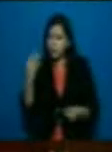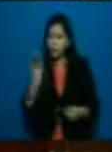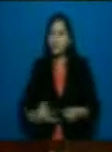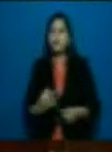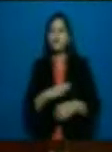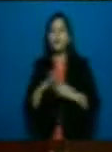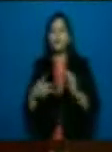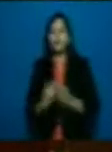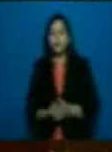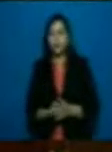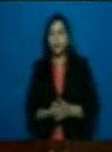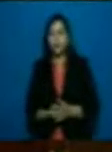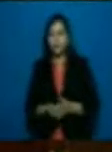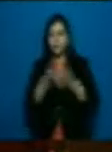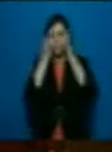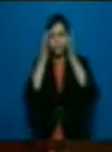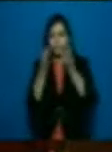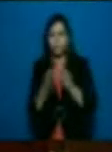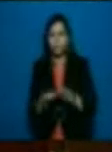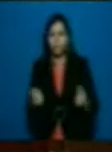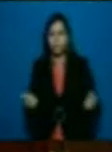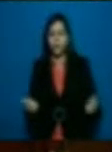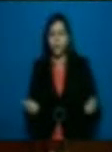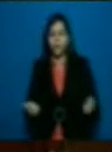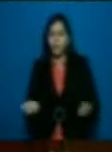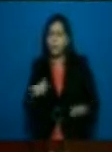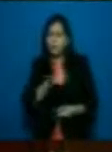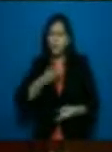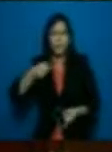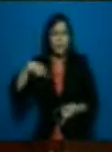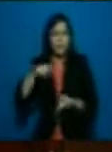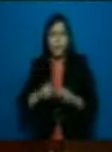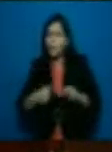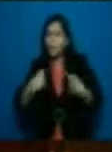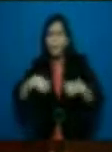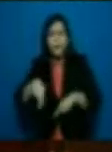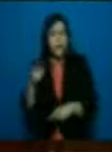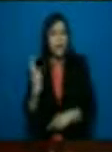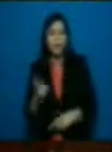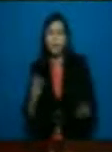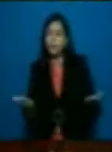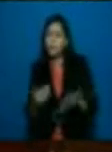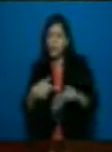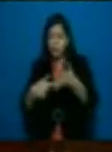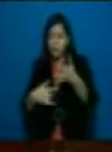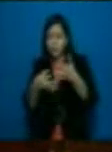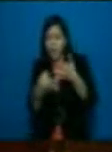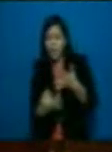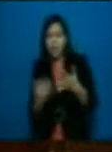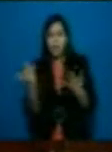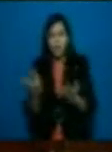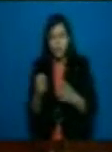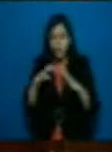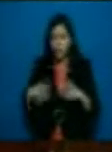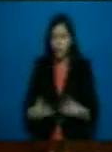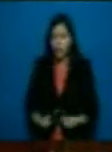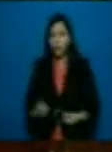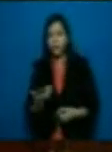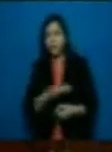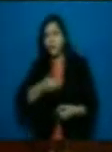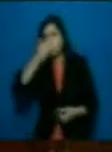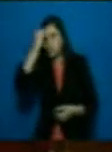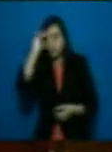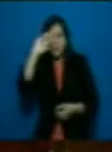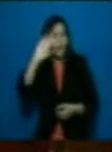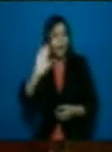todos no podemos seguir legislando ni podemos seguir gobernando desconociendo